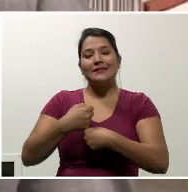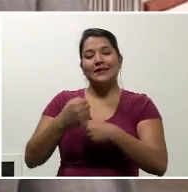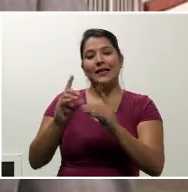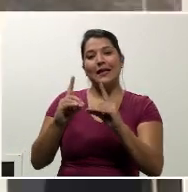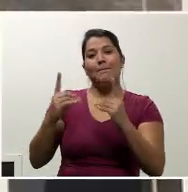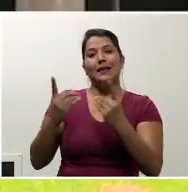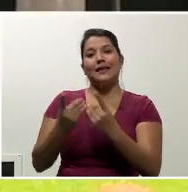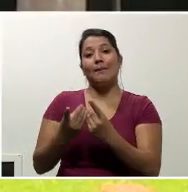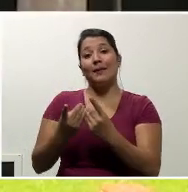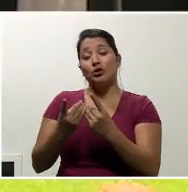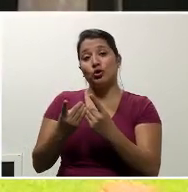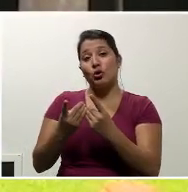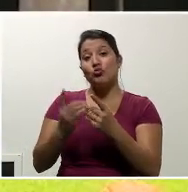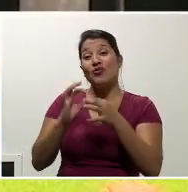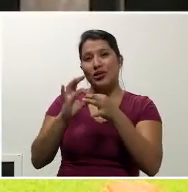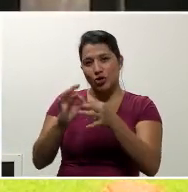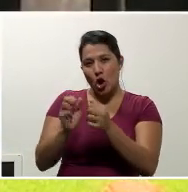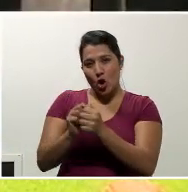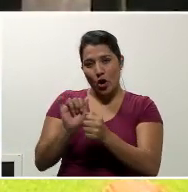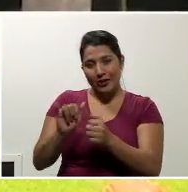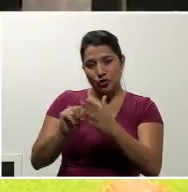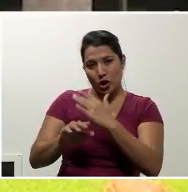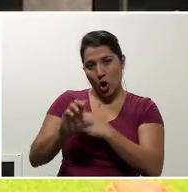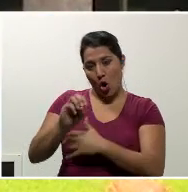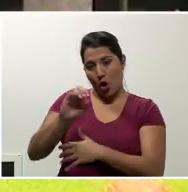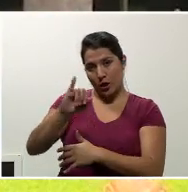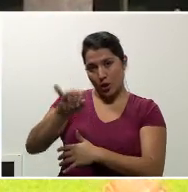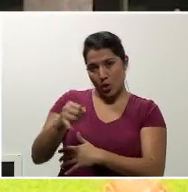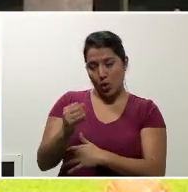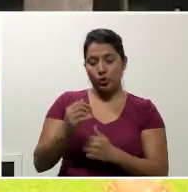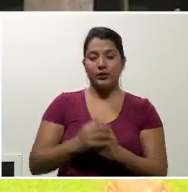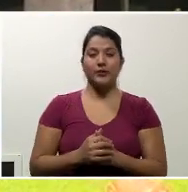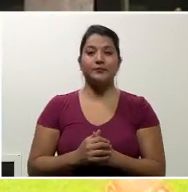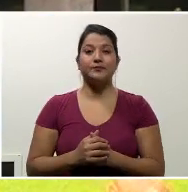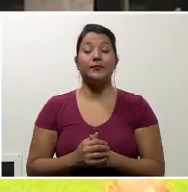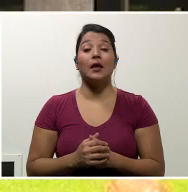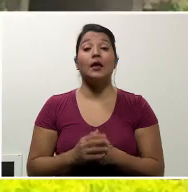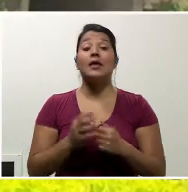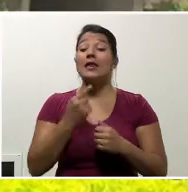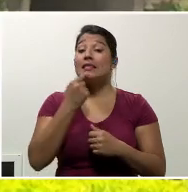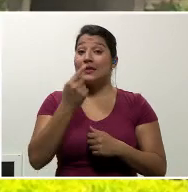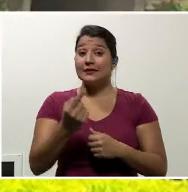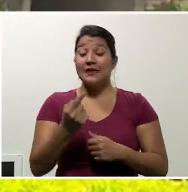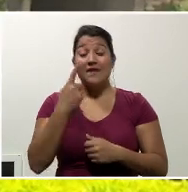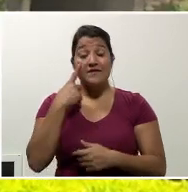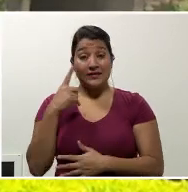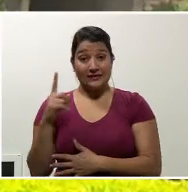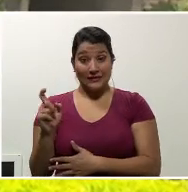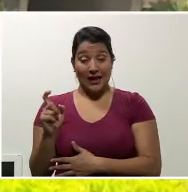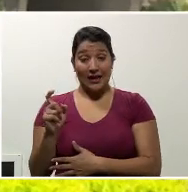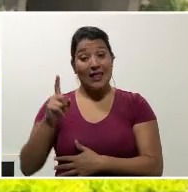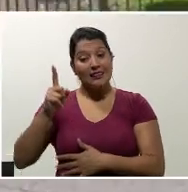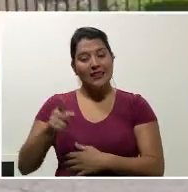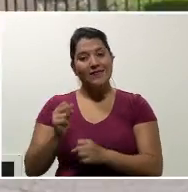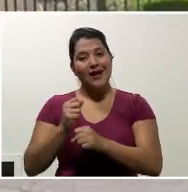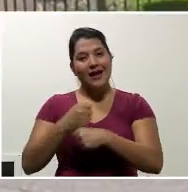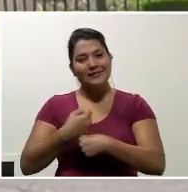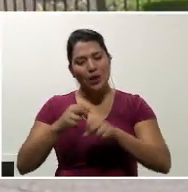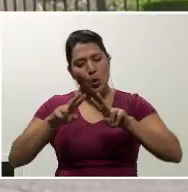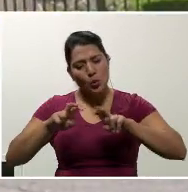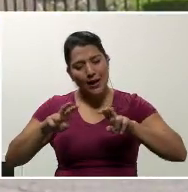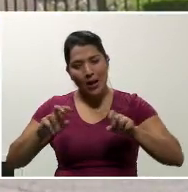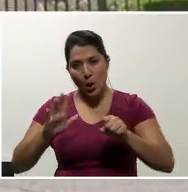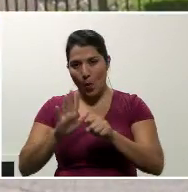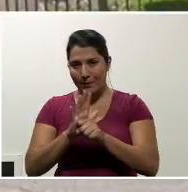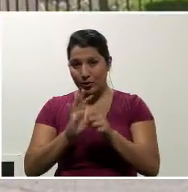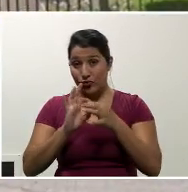del OIJ. Abogados penalistas cuestionan la inacción del Ministerio Público, sin embargo señalan que la Fiscalía debe hacer un estudio completo